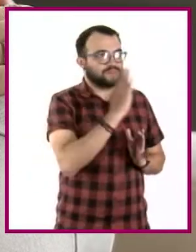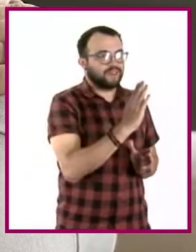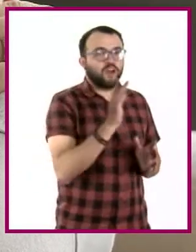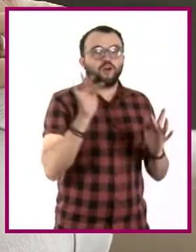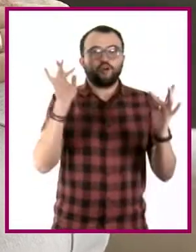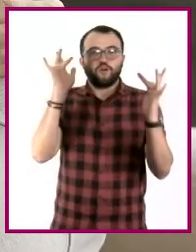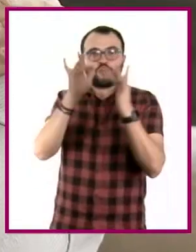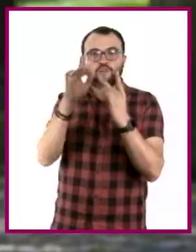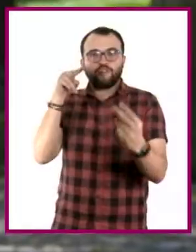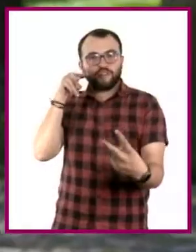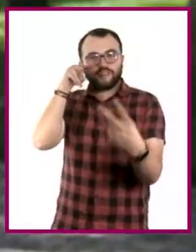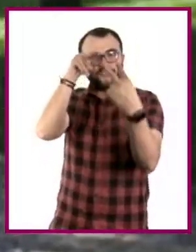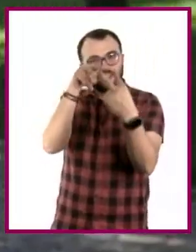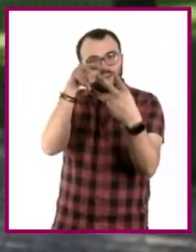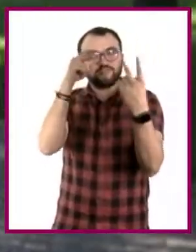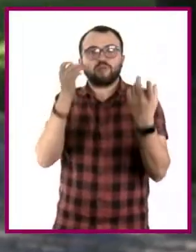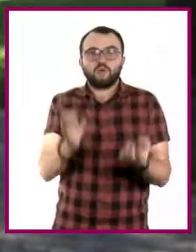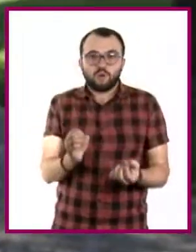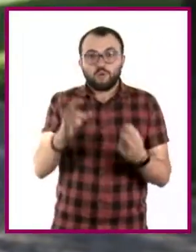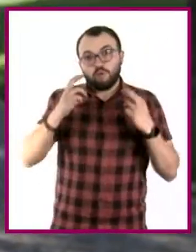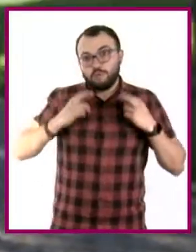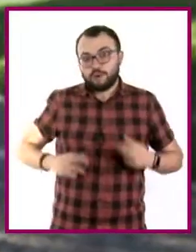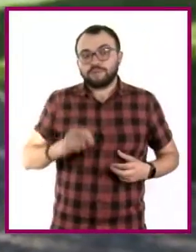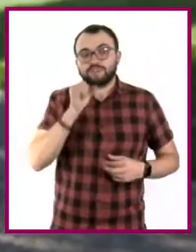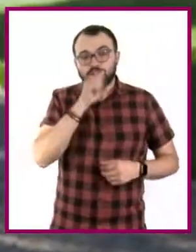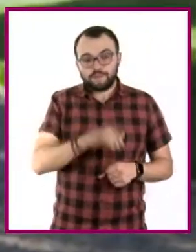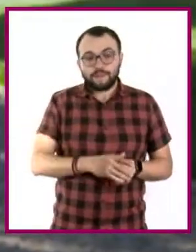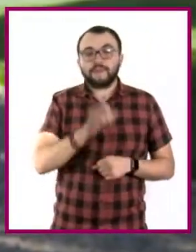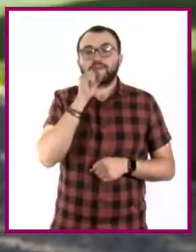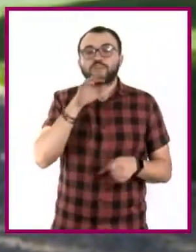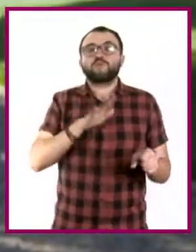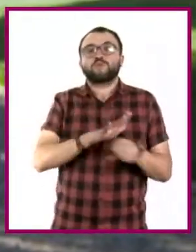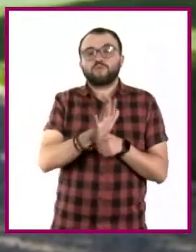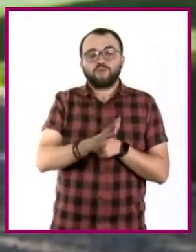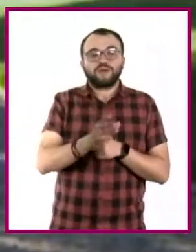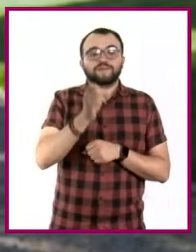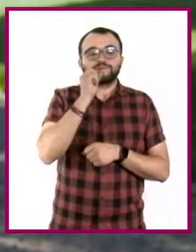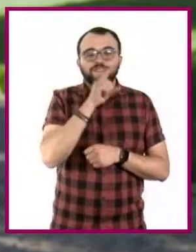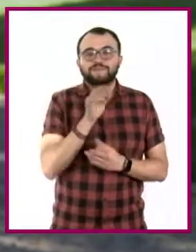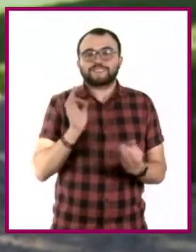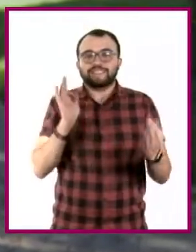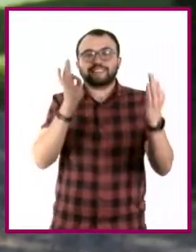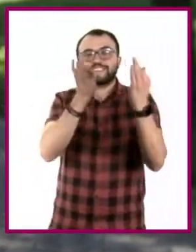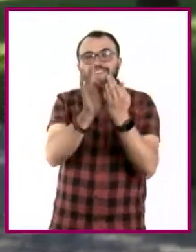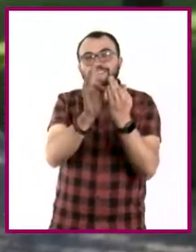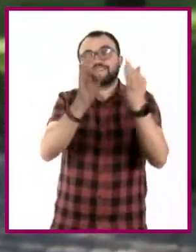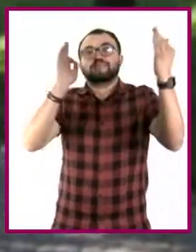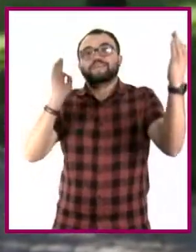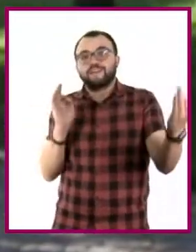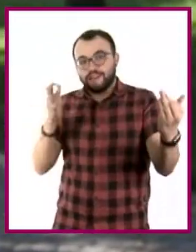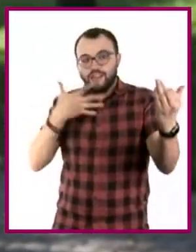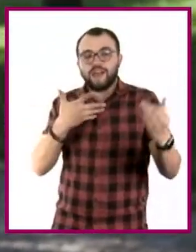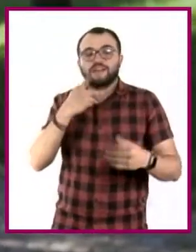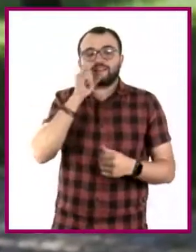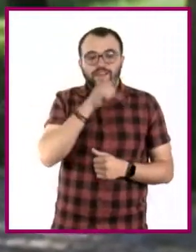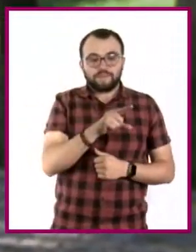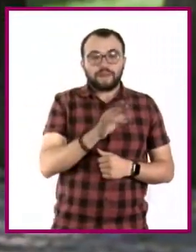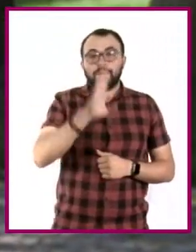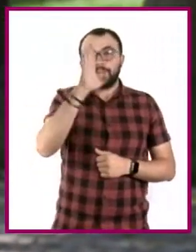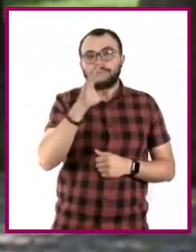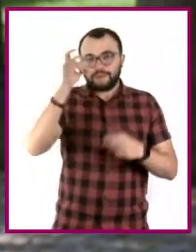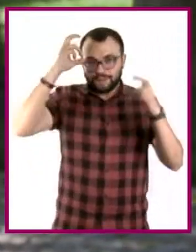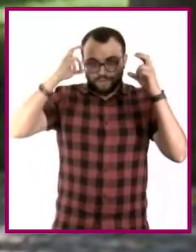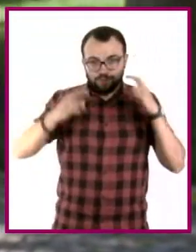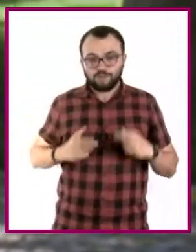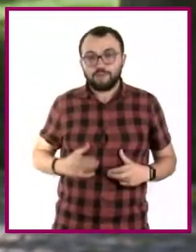y corporal. Incluye también el uso de señales sociales como la proximidad o el distanciamiento, la apariencia